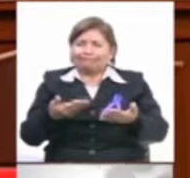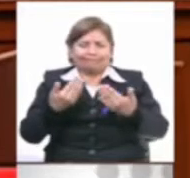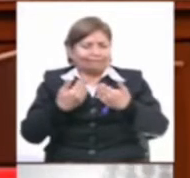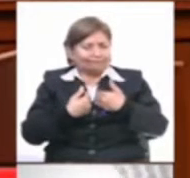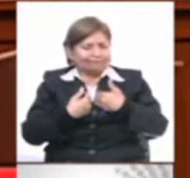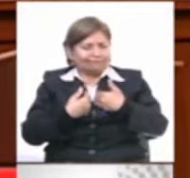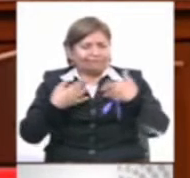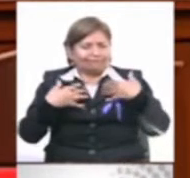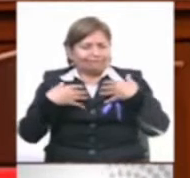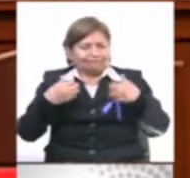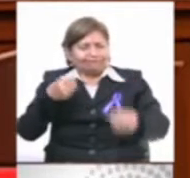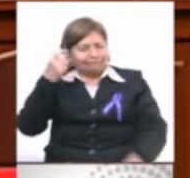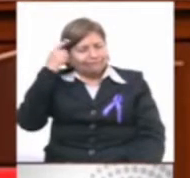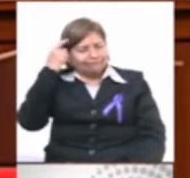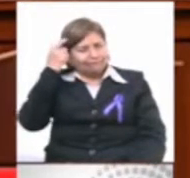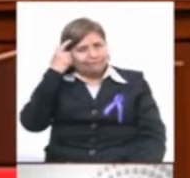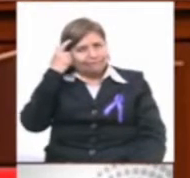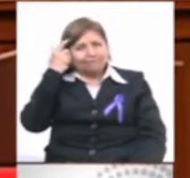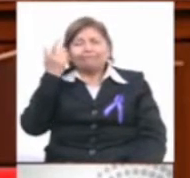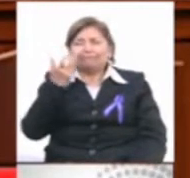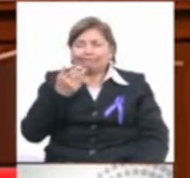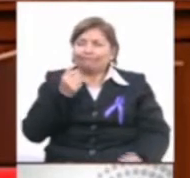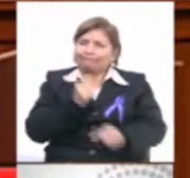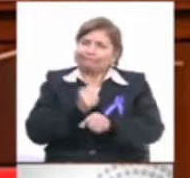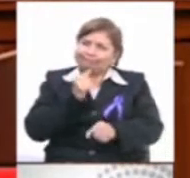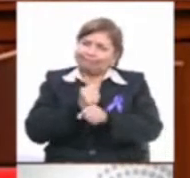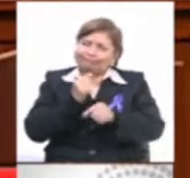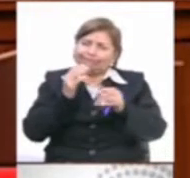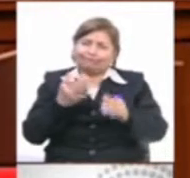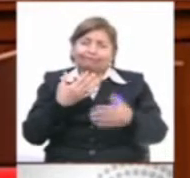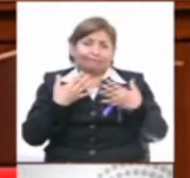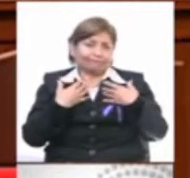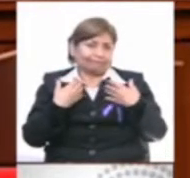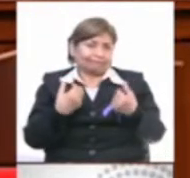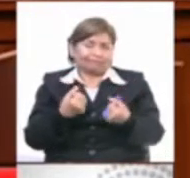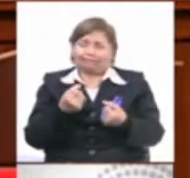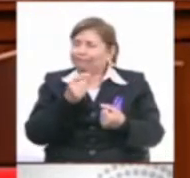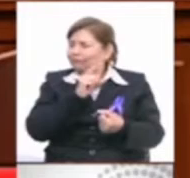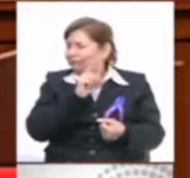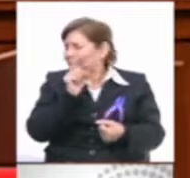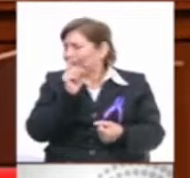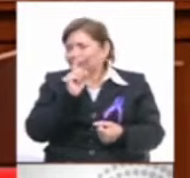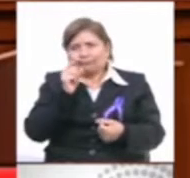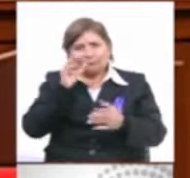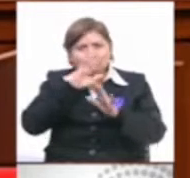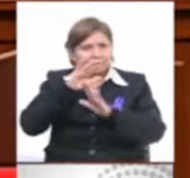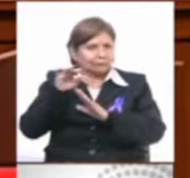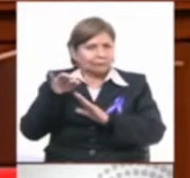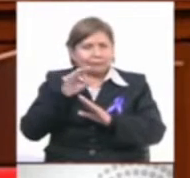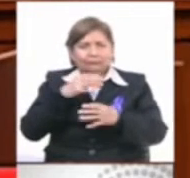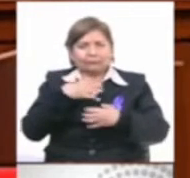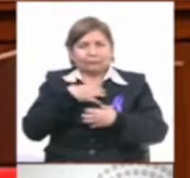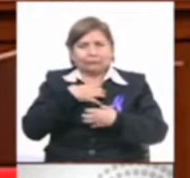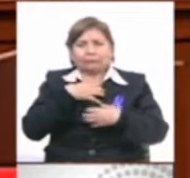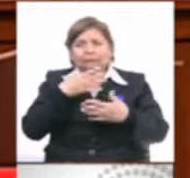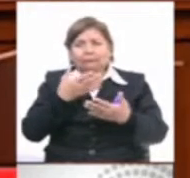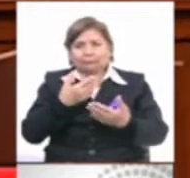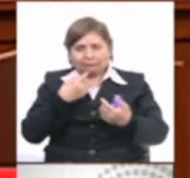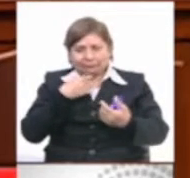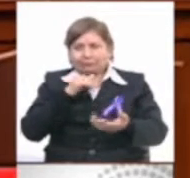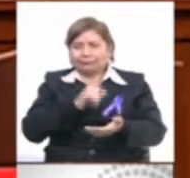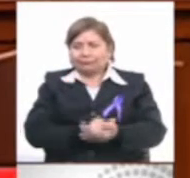atender salud mental. Los trabajadores de la salud no han sido ignorados en sus reclamos